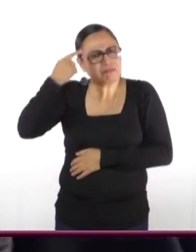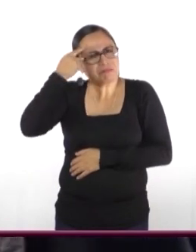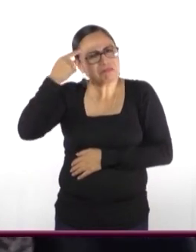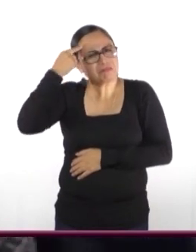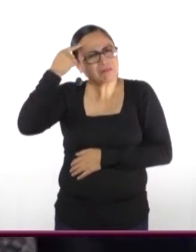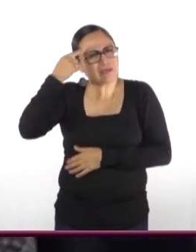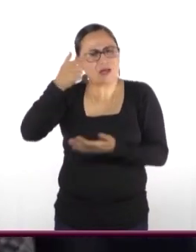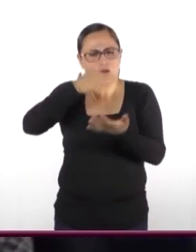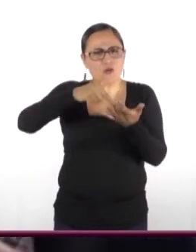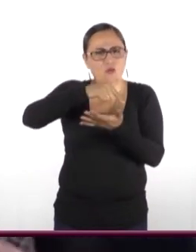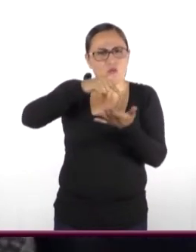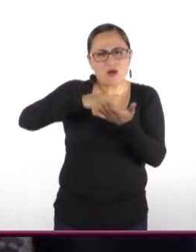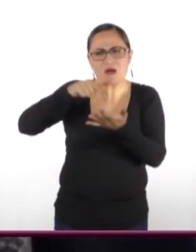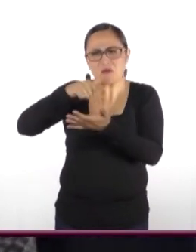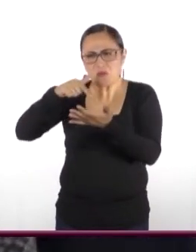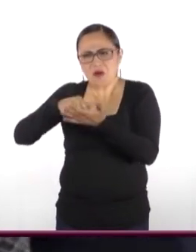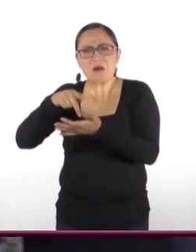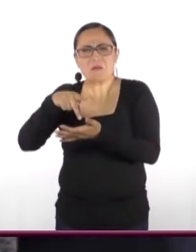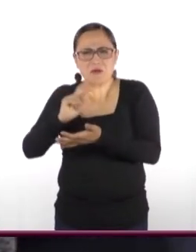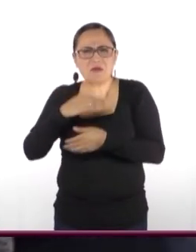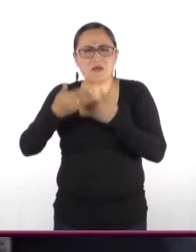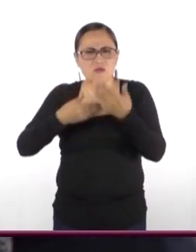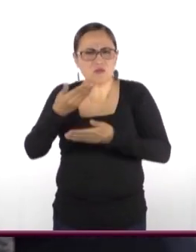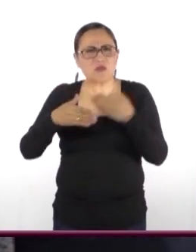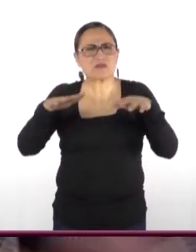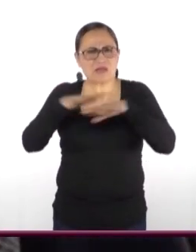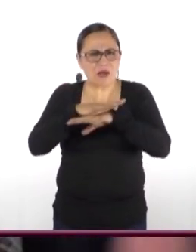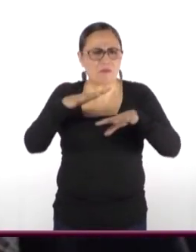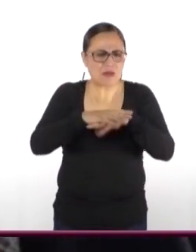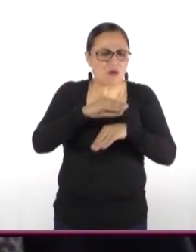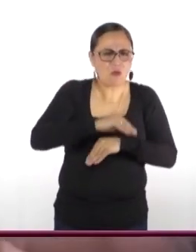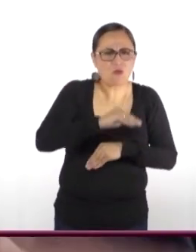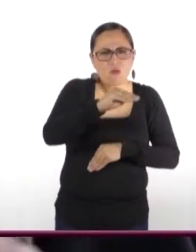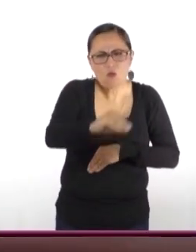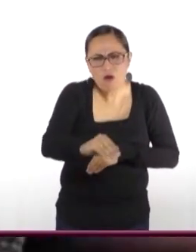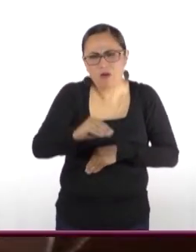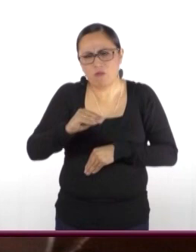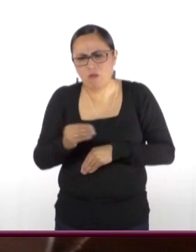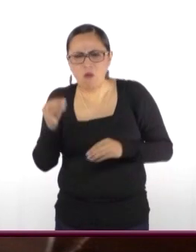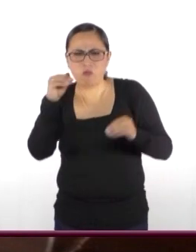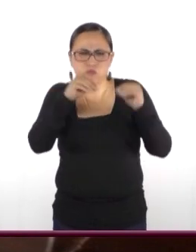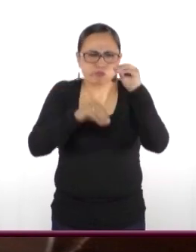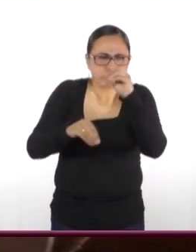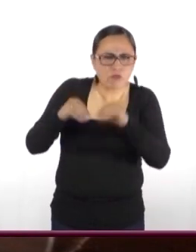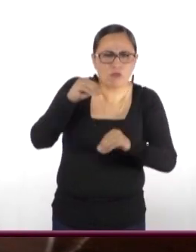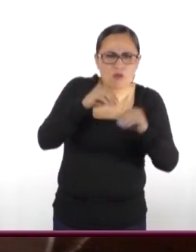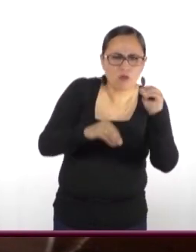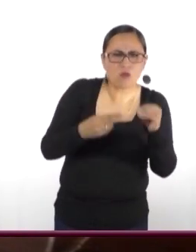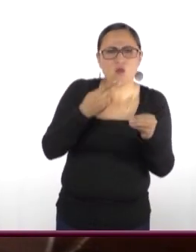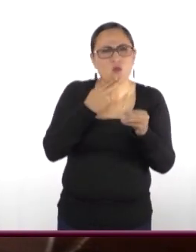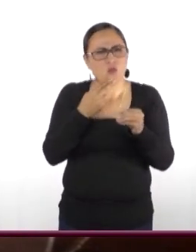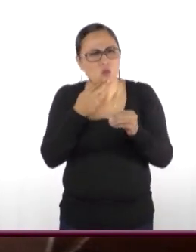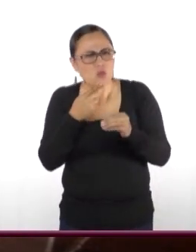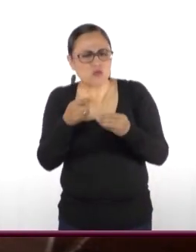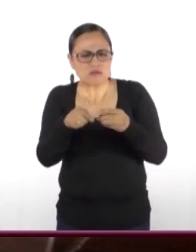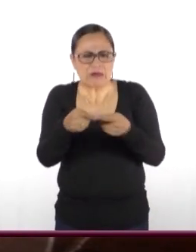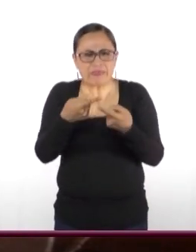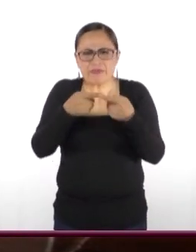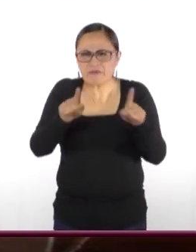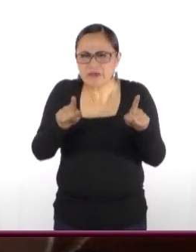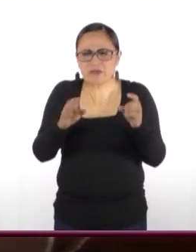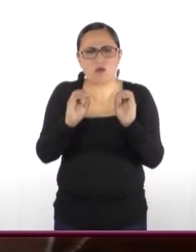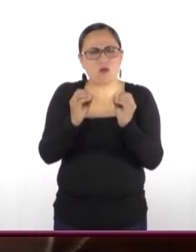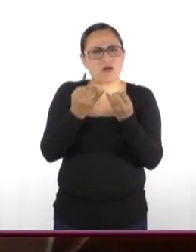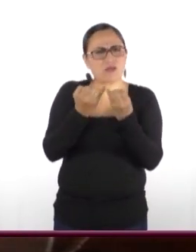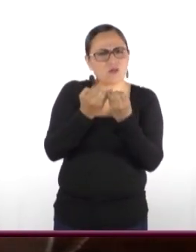cada quien, ¿verdad? Los espacios están dados, pero podemos transformarlos. Si yo muevo esto, si lo manejo, si lo uso de